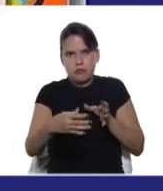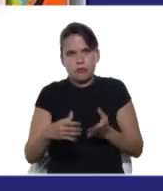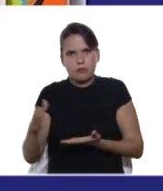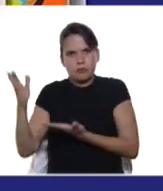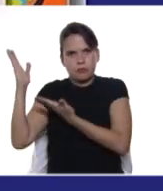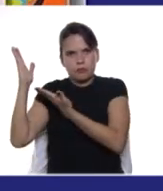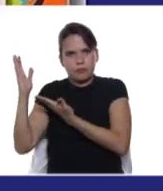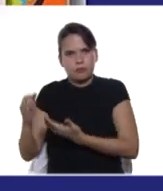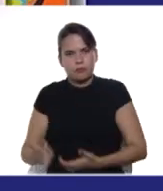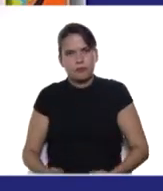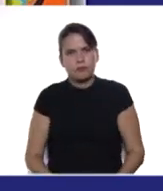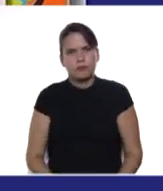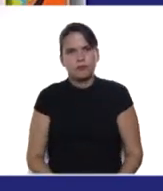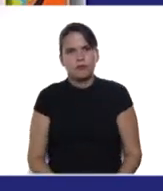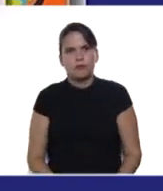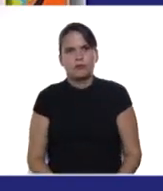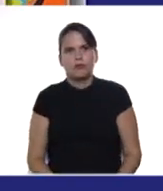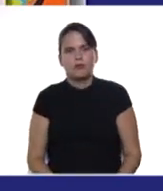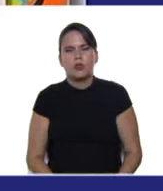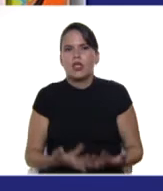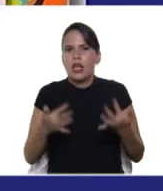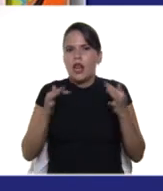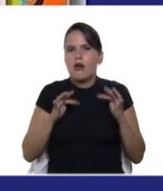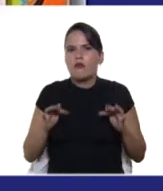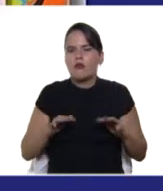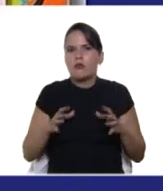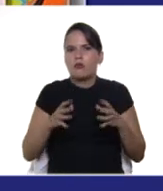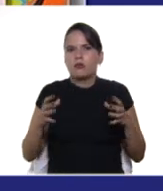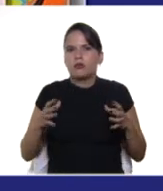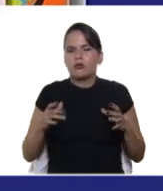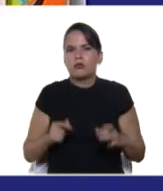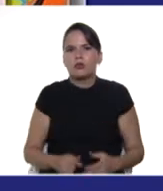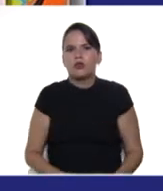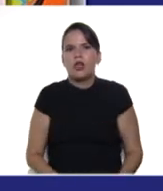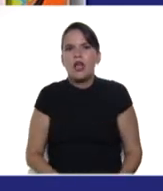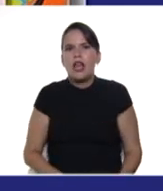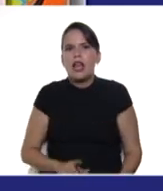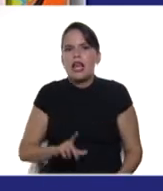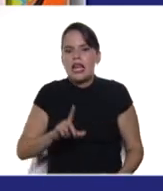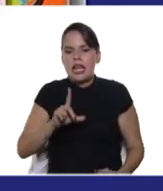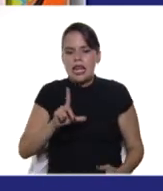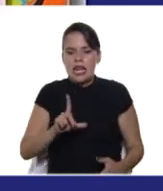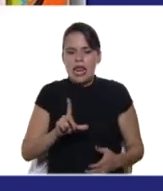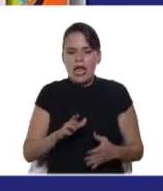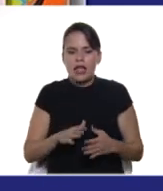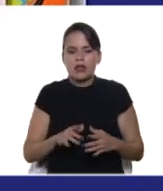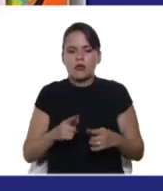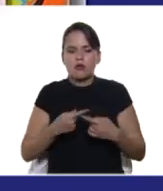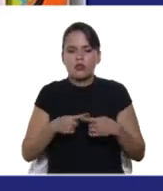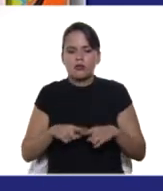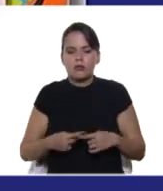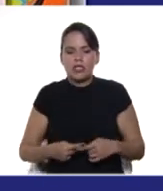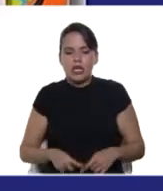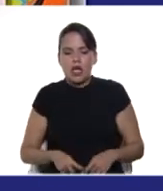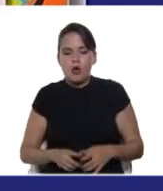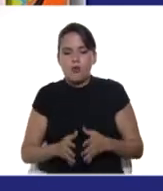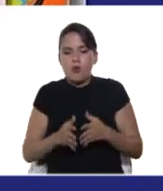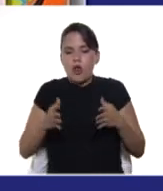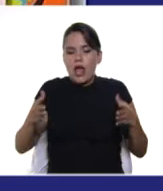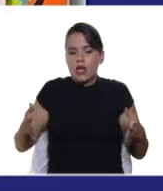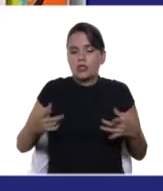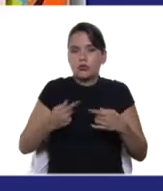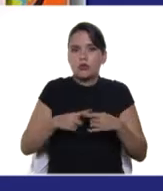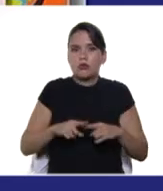figura. La fórmula del volumen es largo por ancho por alto, dividido entre 3. En este caso,